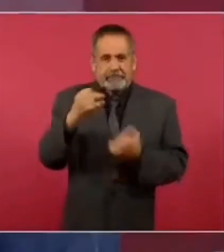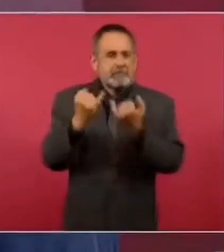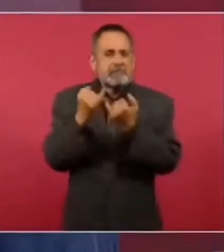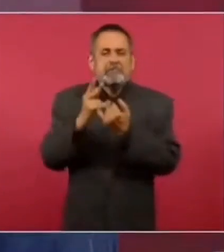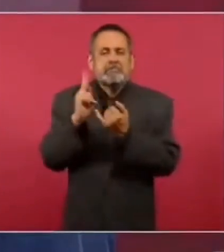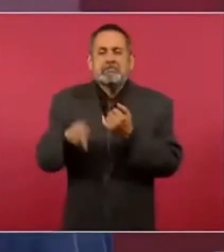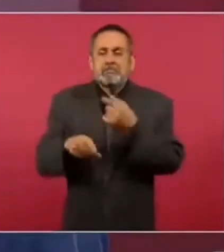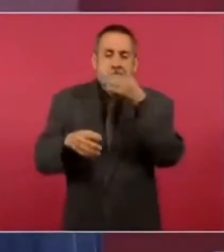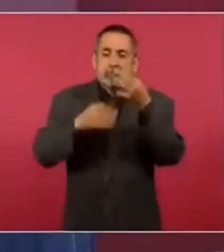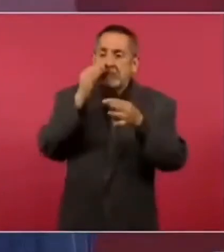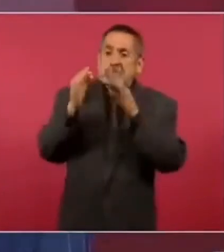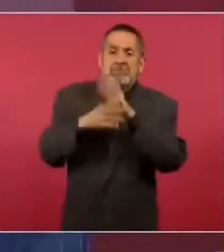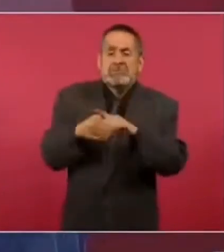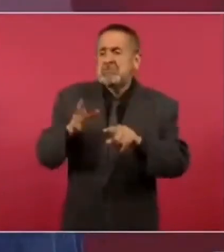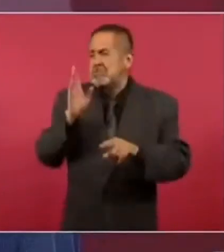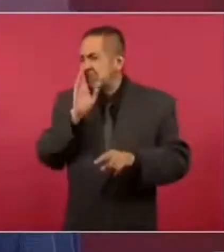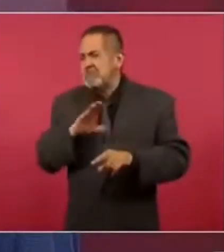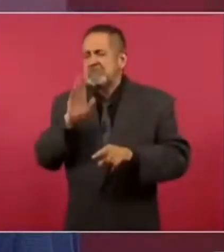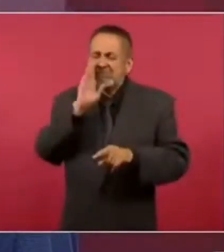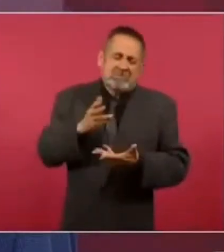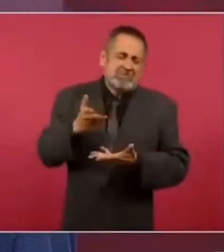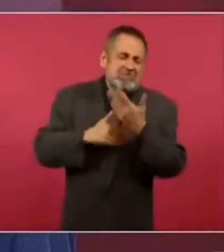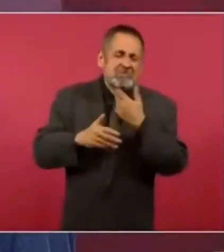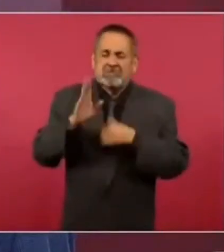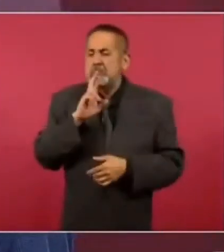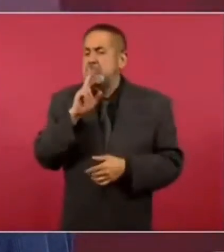campaña de que era muy malo el servicio,